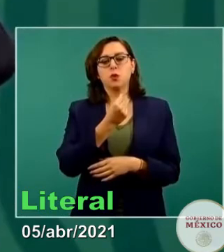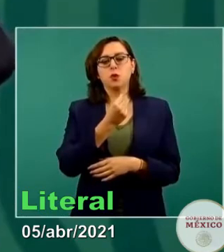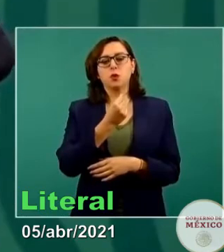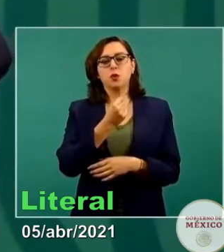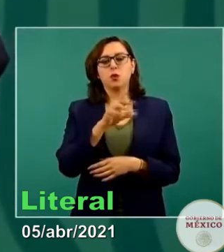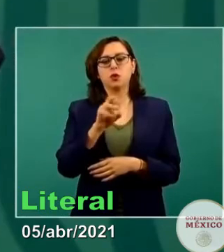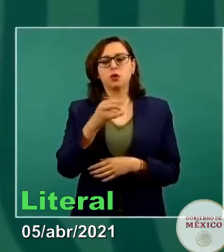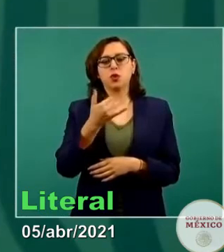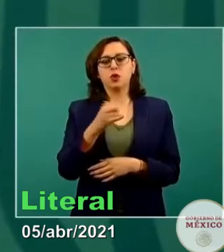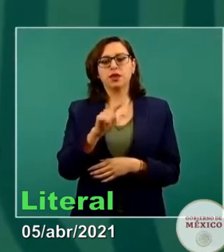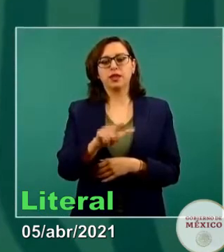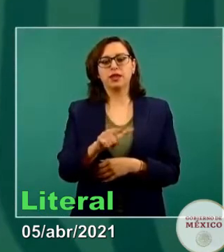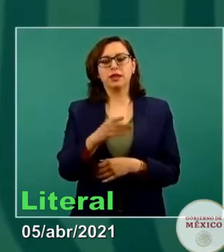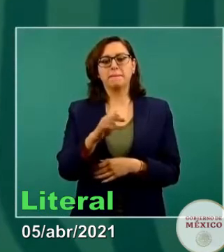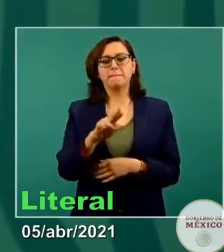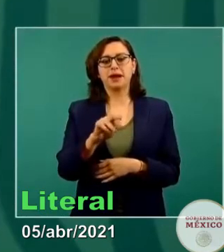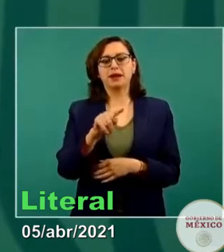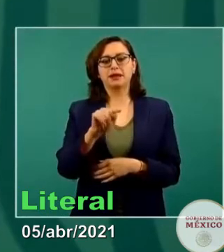Roger Bartra,